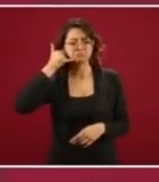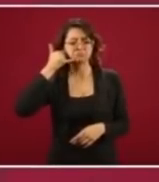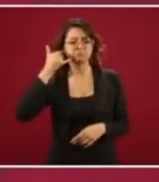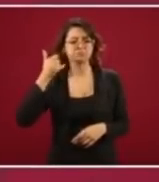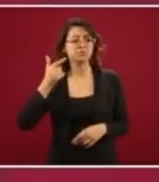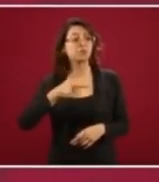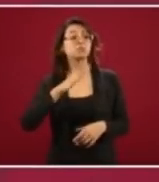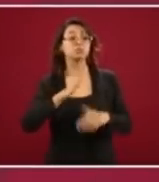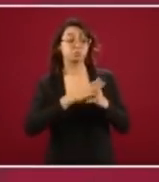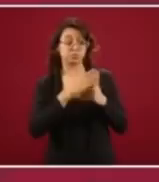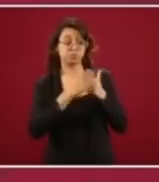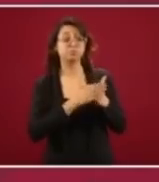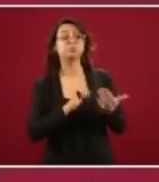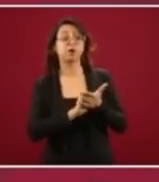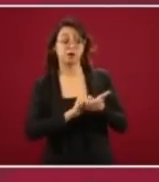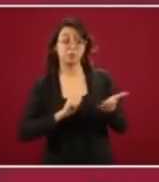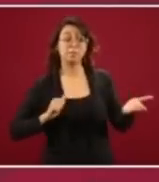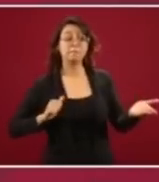que